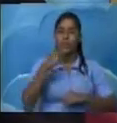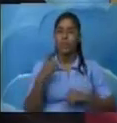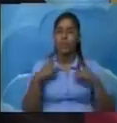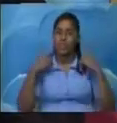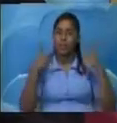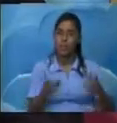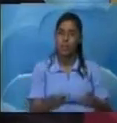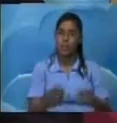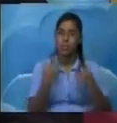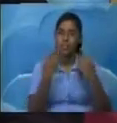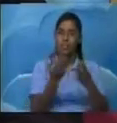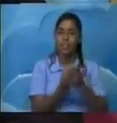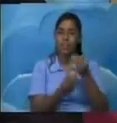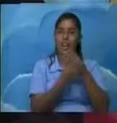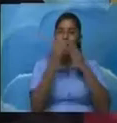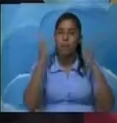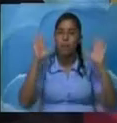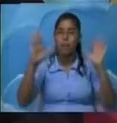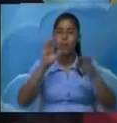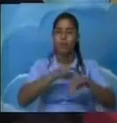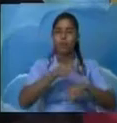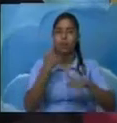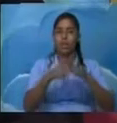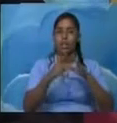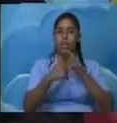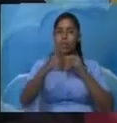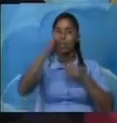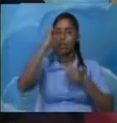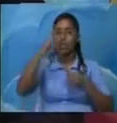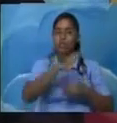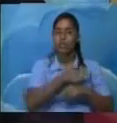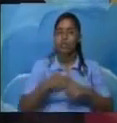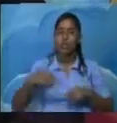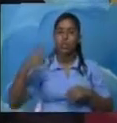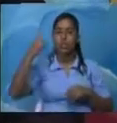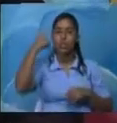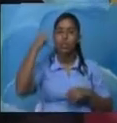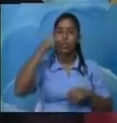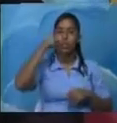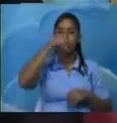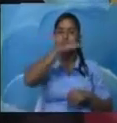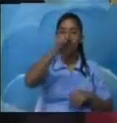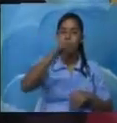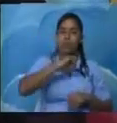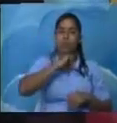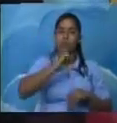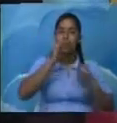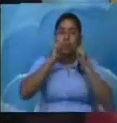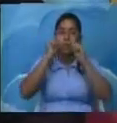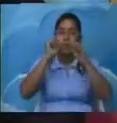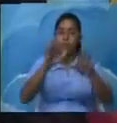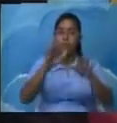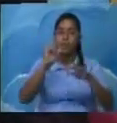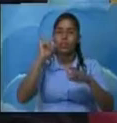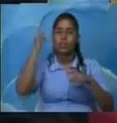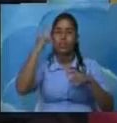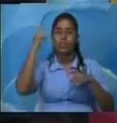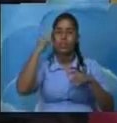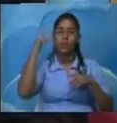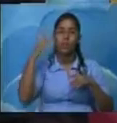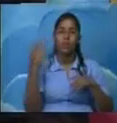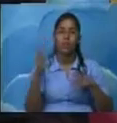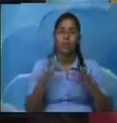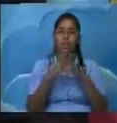de extender la mano, es porque una de las cosas que Dios quiere para su pueblo es la bendición. Y sabemos que la palabra